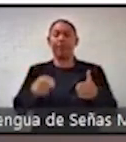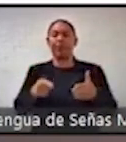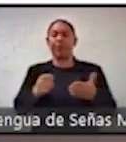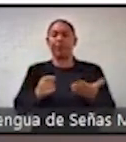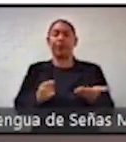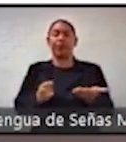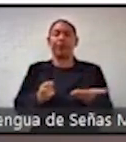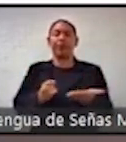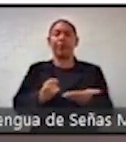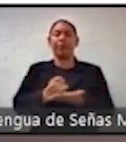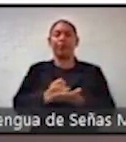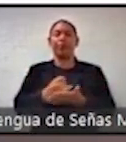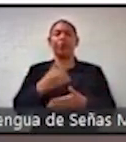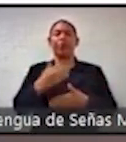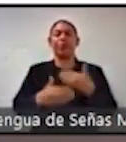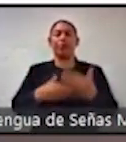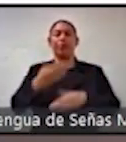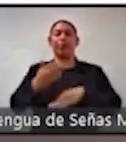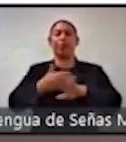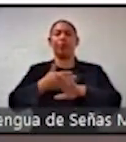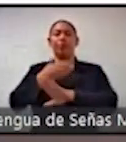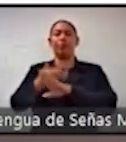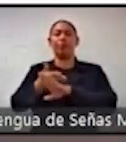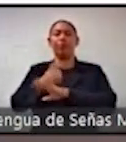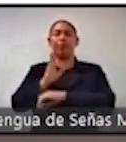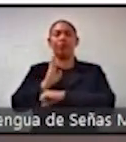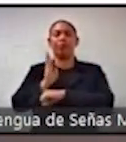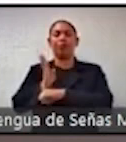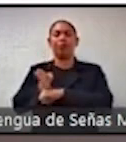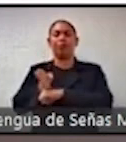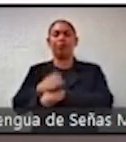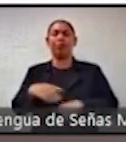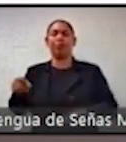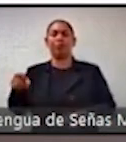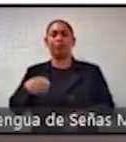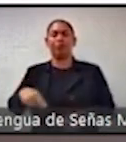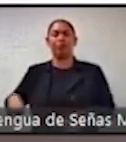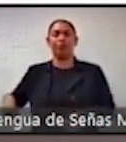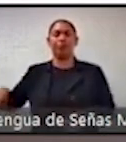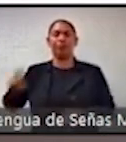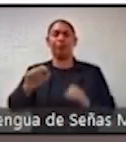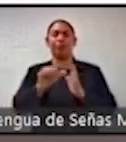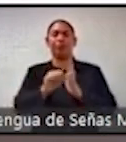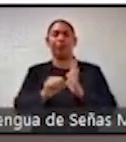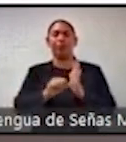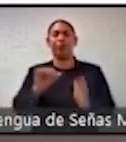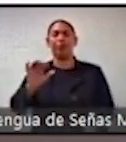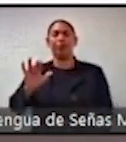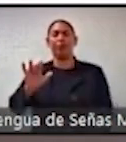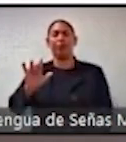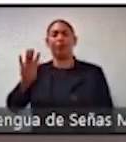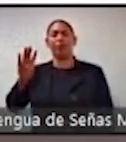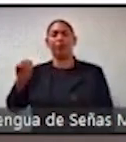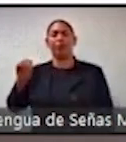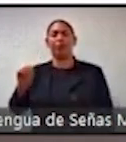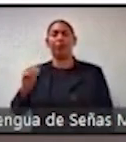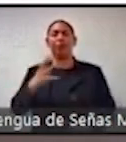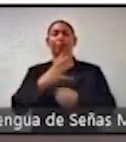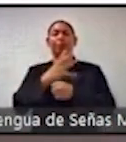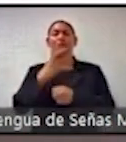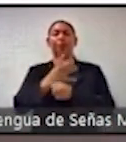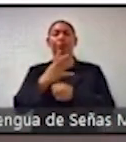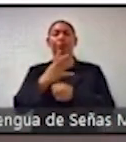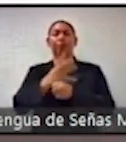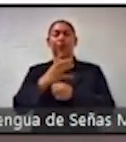fallo, se podrá decretar en su contra una medida de apremio de los contenidos en el artículo 59 de la Ley de Medios. Cuarto, notifíquese